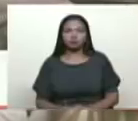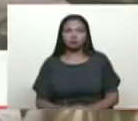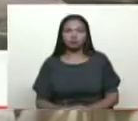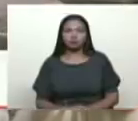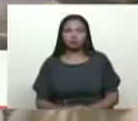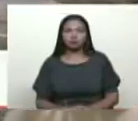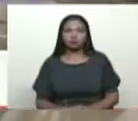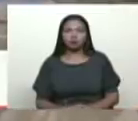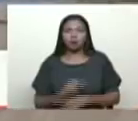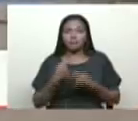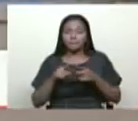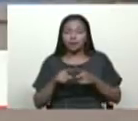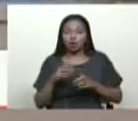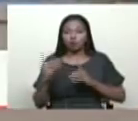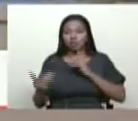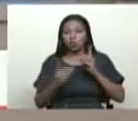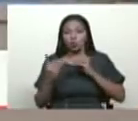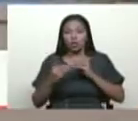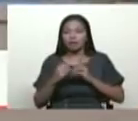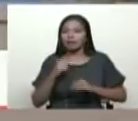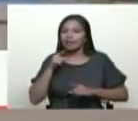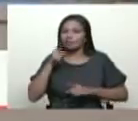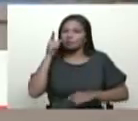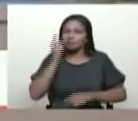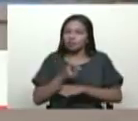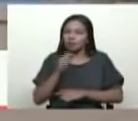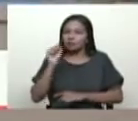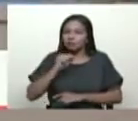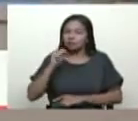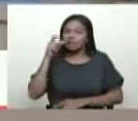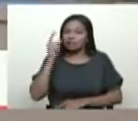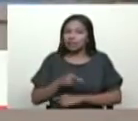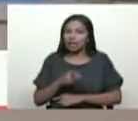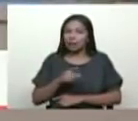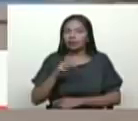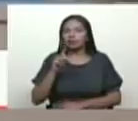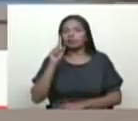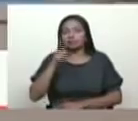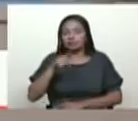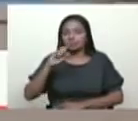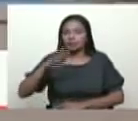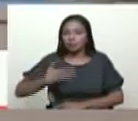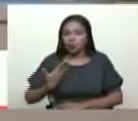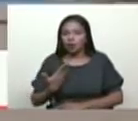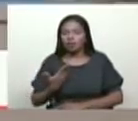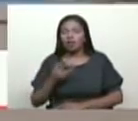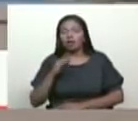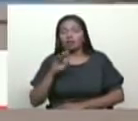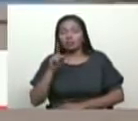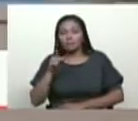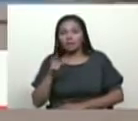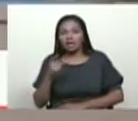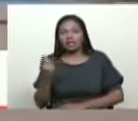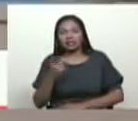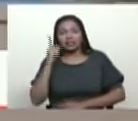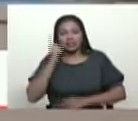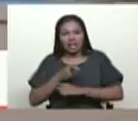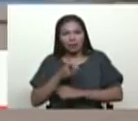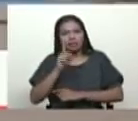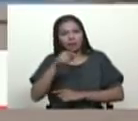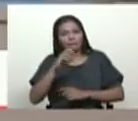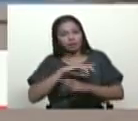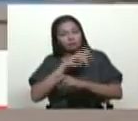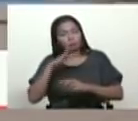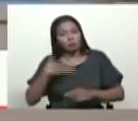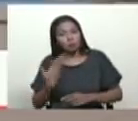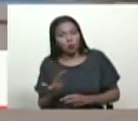porque podríamos discutir si se debe. Y sí se puede, en el deber y en el poder.